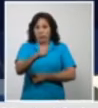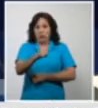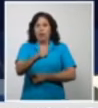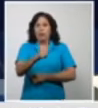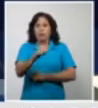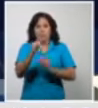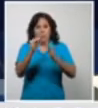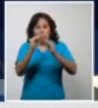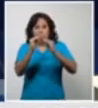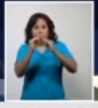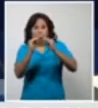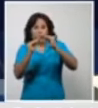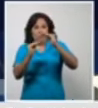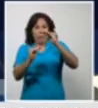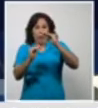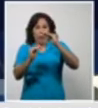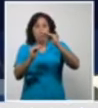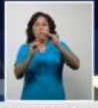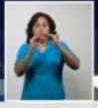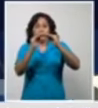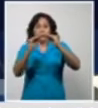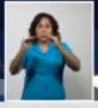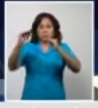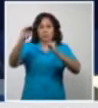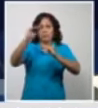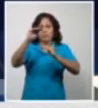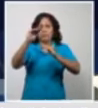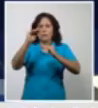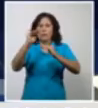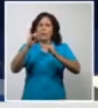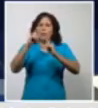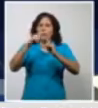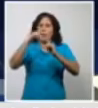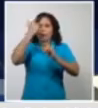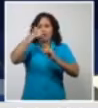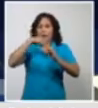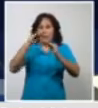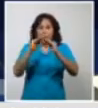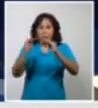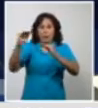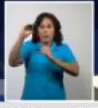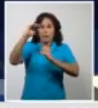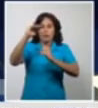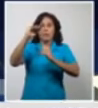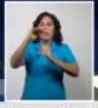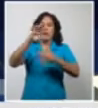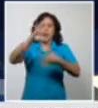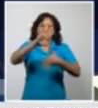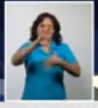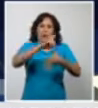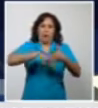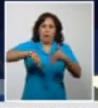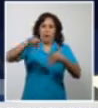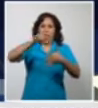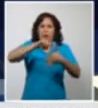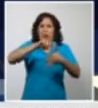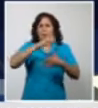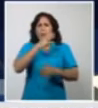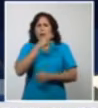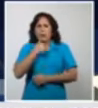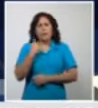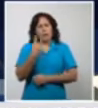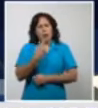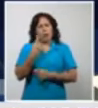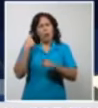de letalidad por encima de la tasa de la región de las Américas. Creo que esta es otra